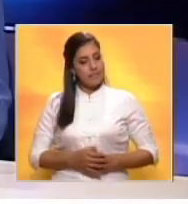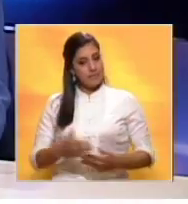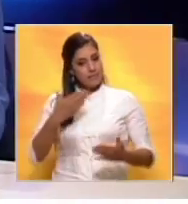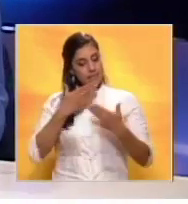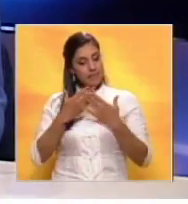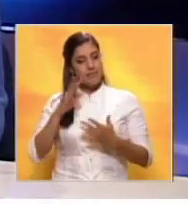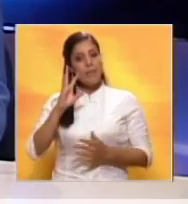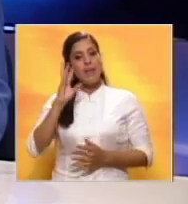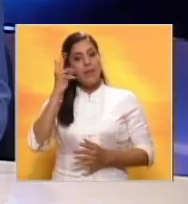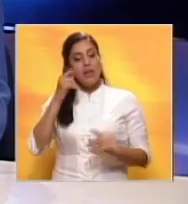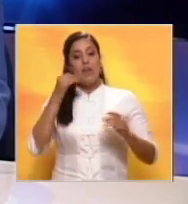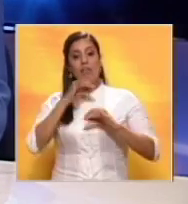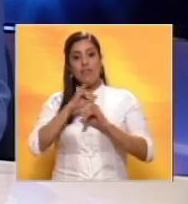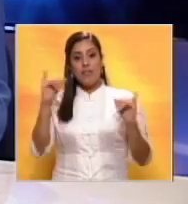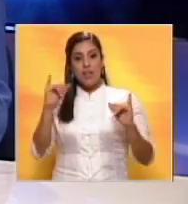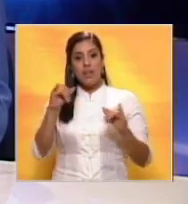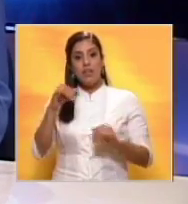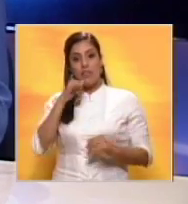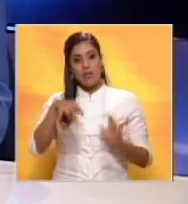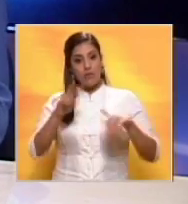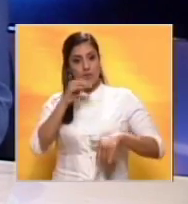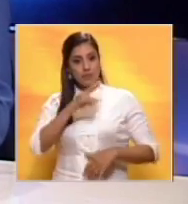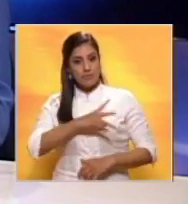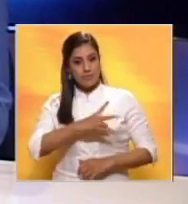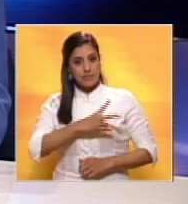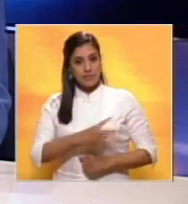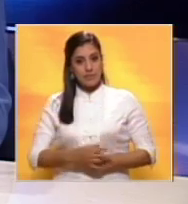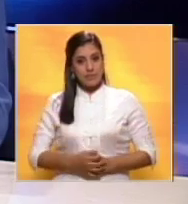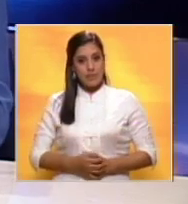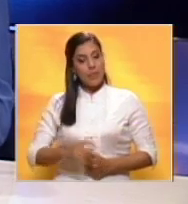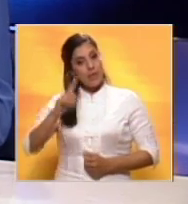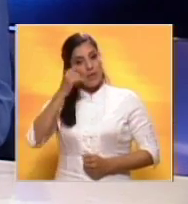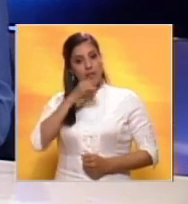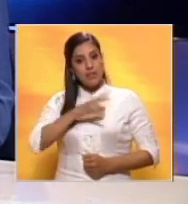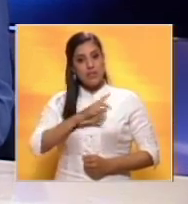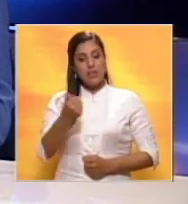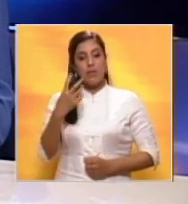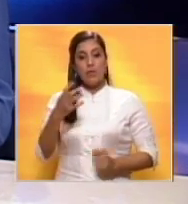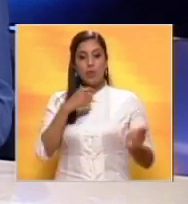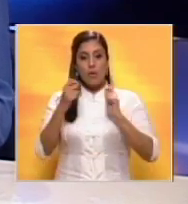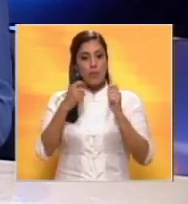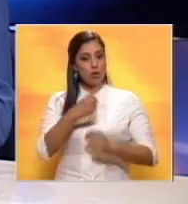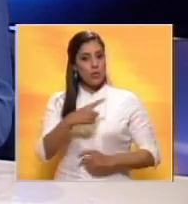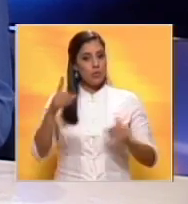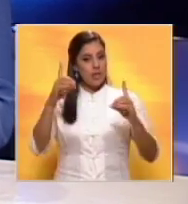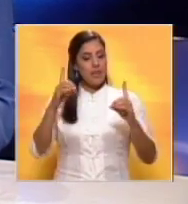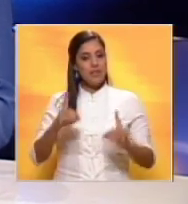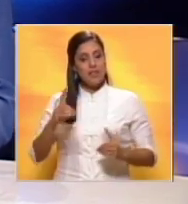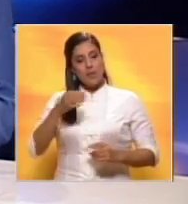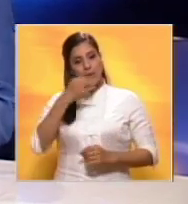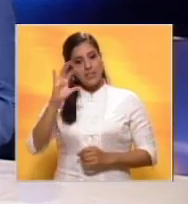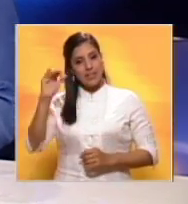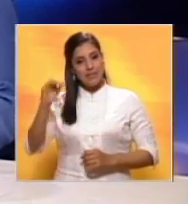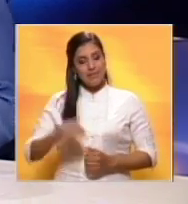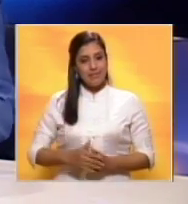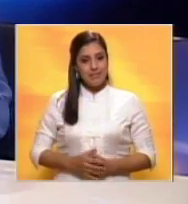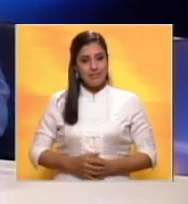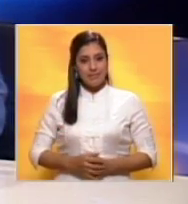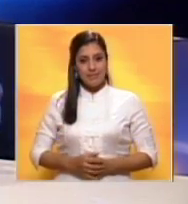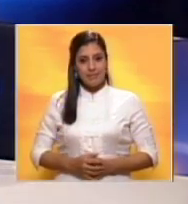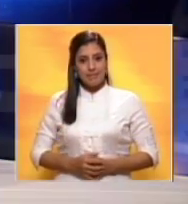Así es, amigos, así concluimos la emisión meridiana de Noticiero Venevisión. Recuerden, Noticiero Venevisión, Canal 4 reporta, ustedes deciden.